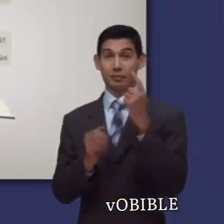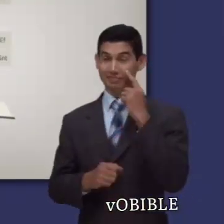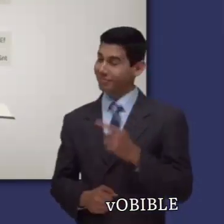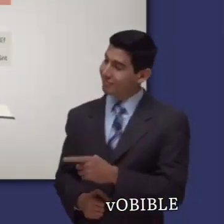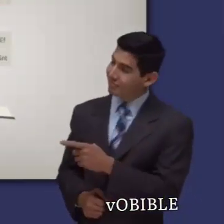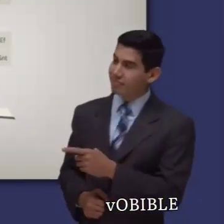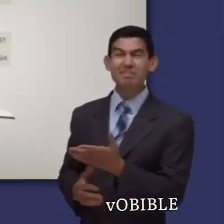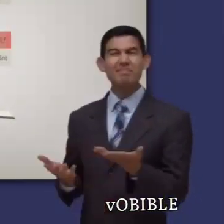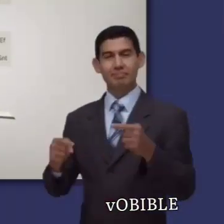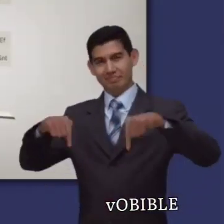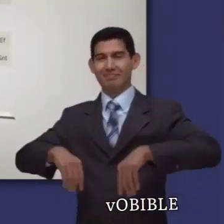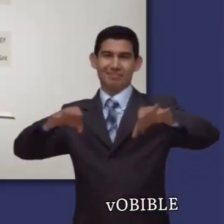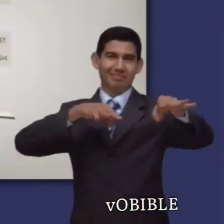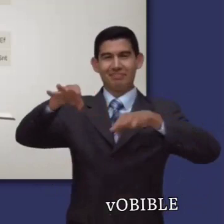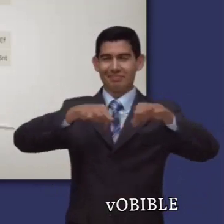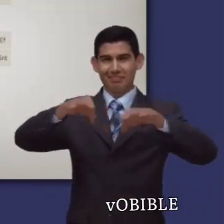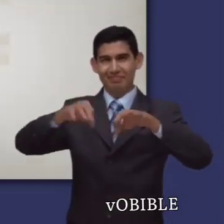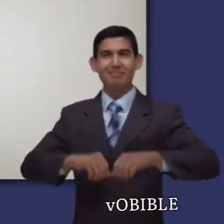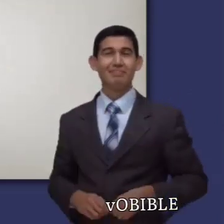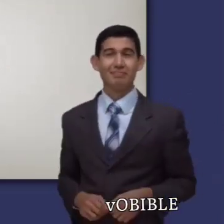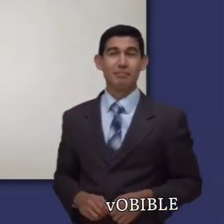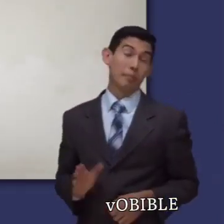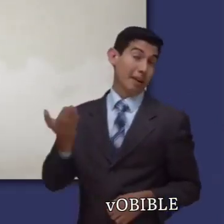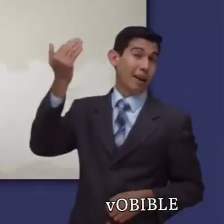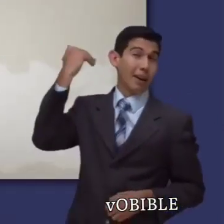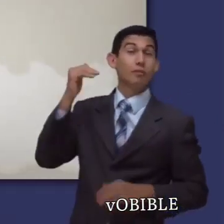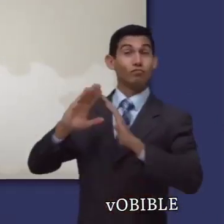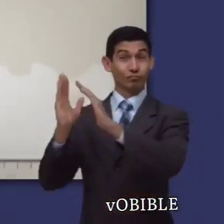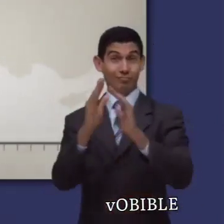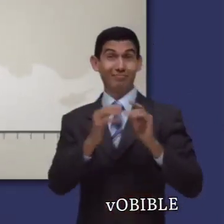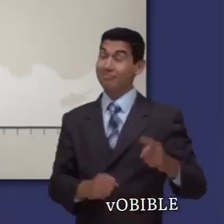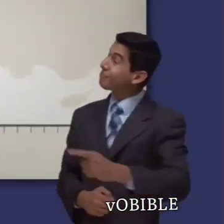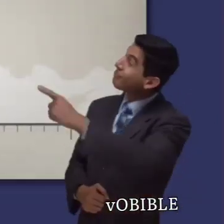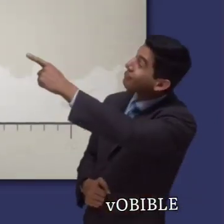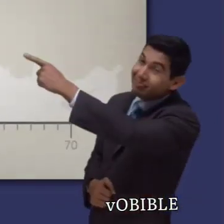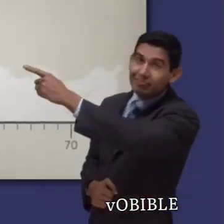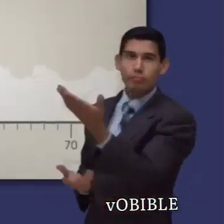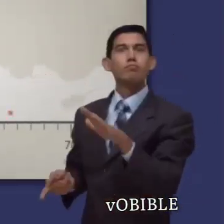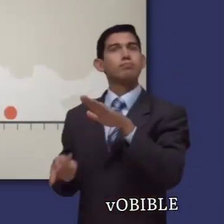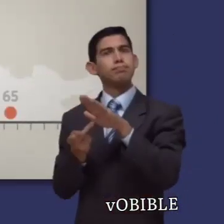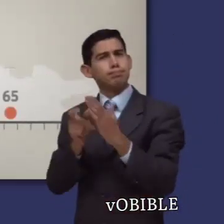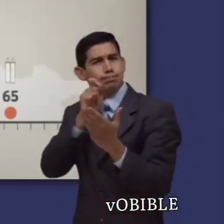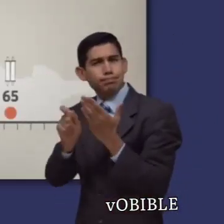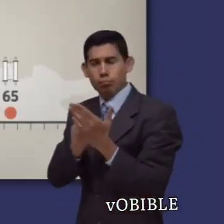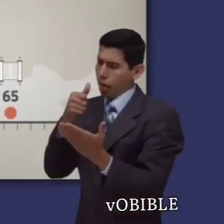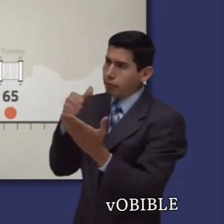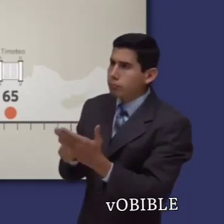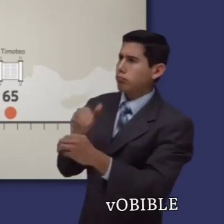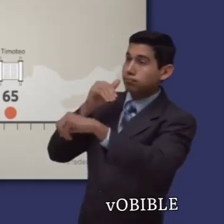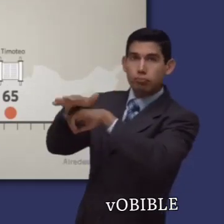Información sobre la segunda carta a Timoteo. El apóstol Pablo escribió esta carta en Roma alrededor del